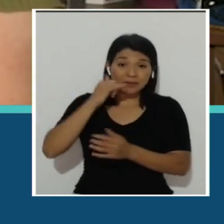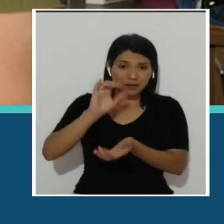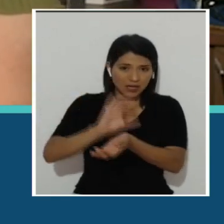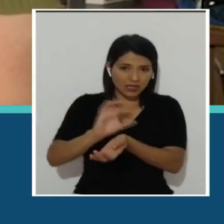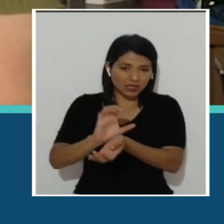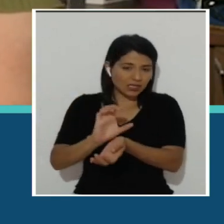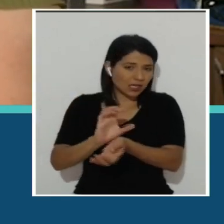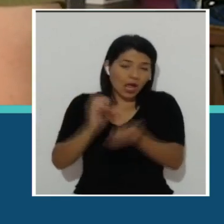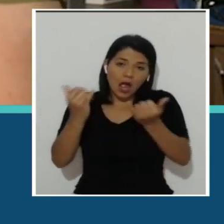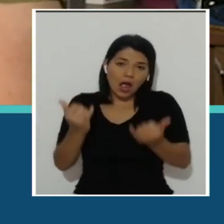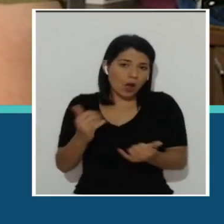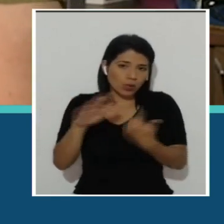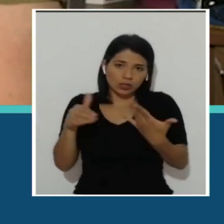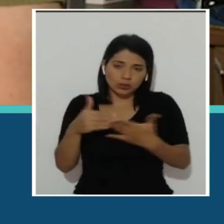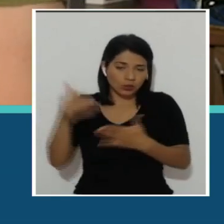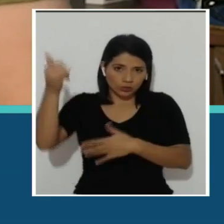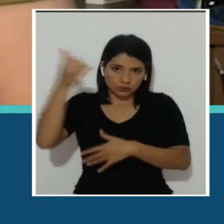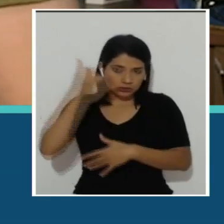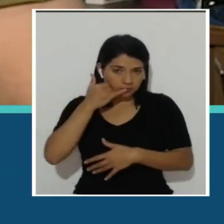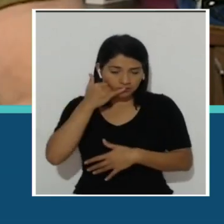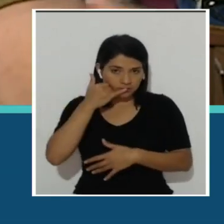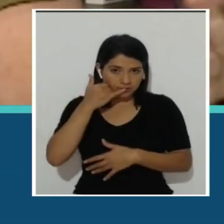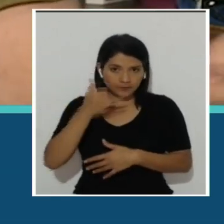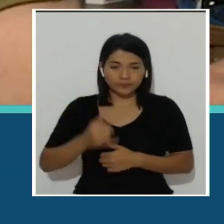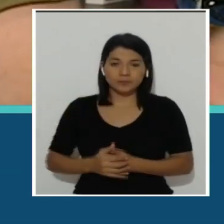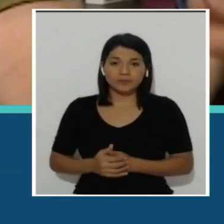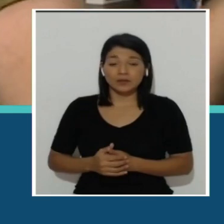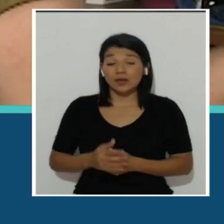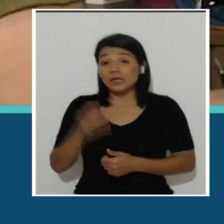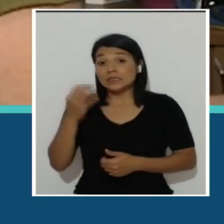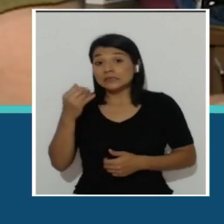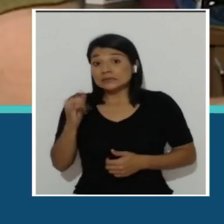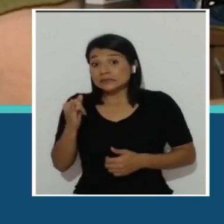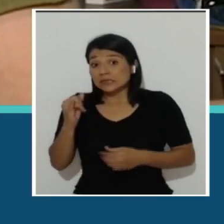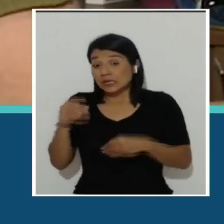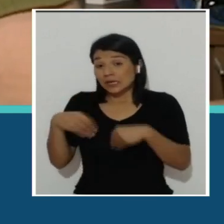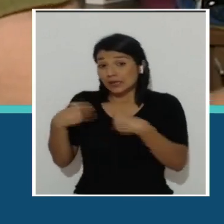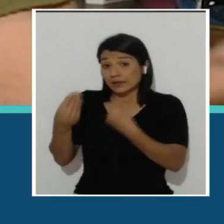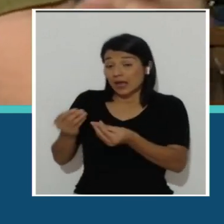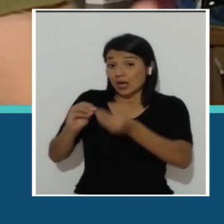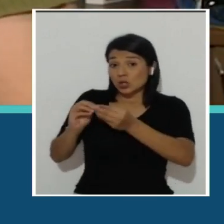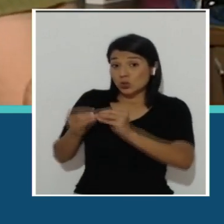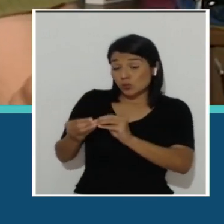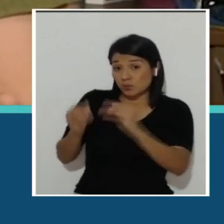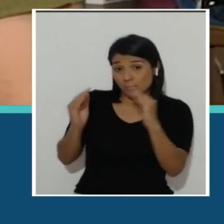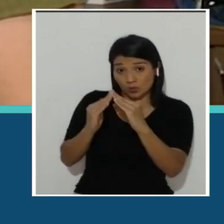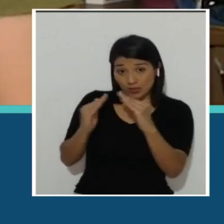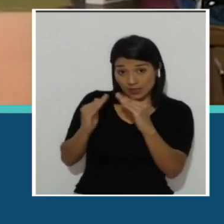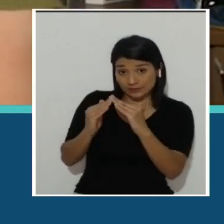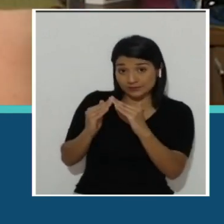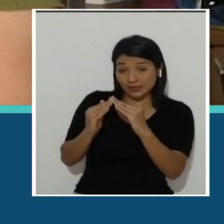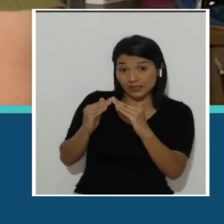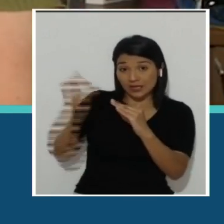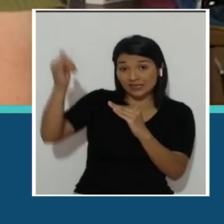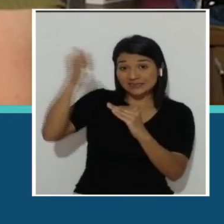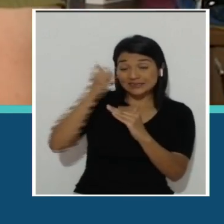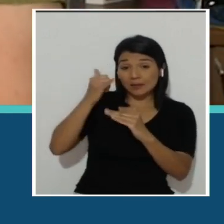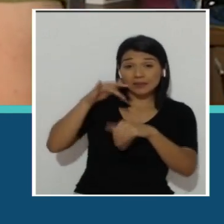por llamada. Si das el número de teléfono de la casa, ellos llaman en la mañana y uno está en el